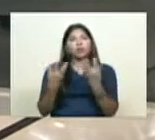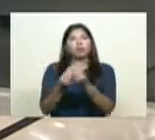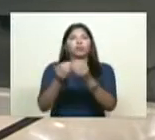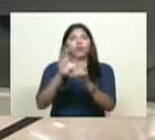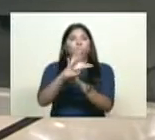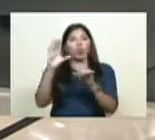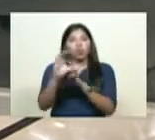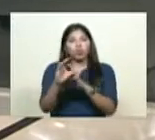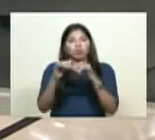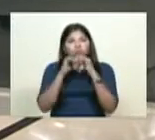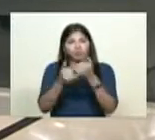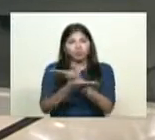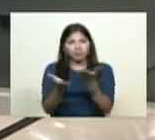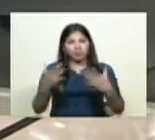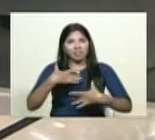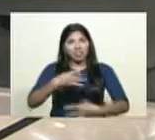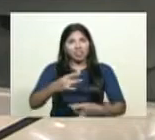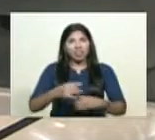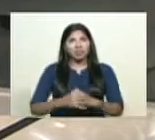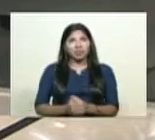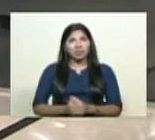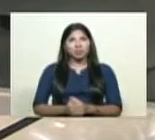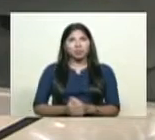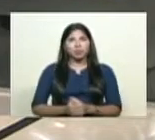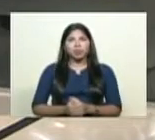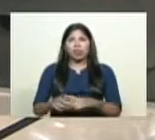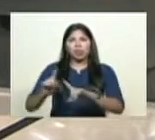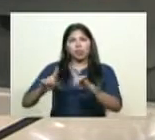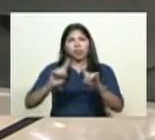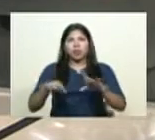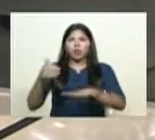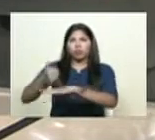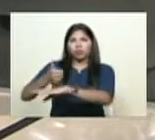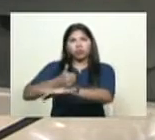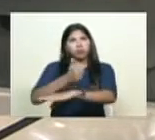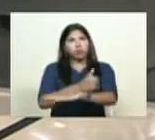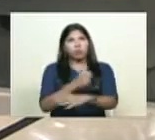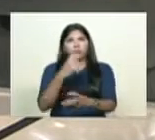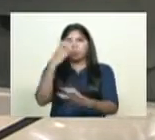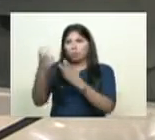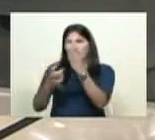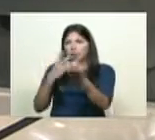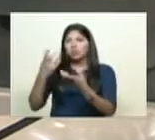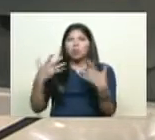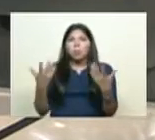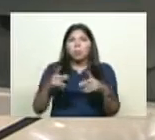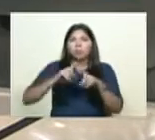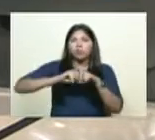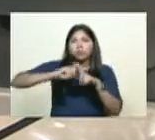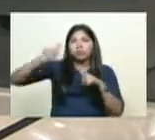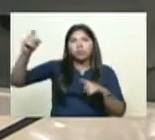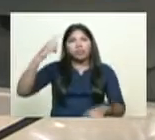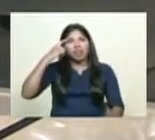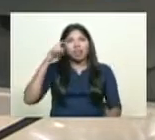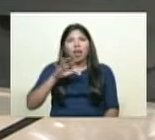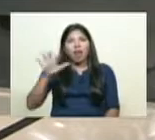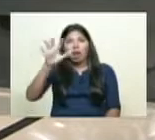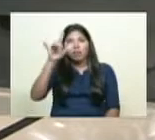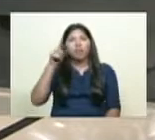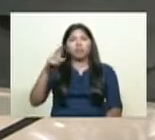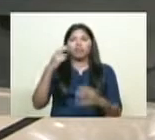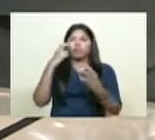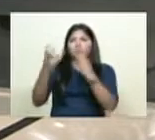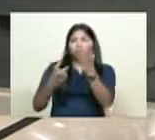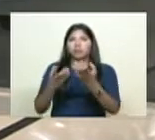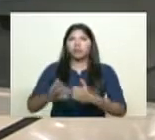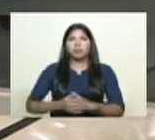con información de interés para todos y todas. Autoridades visitan el sistema teleférico Guarayra-Repano. Mariana Mata Dugarte tiene